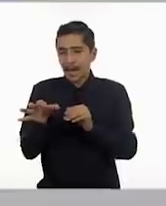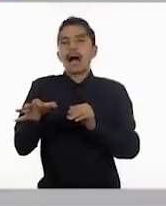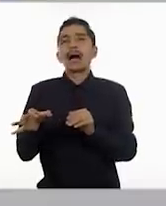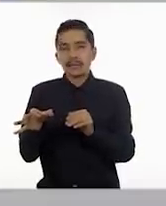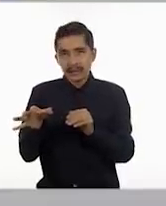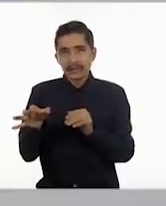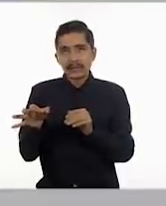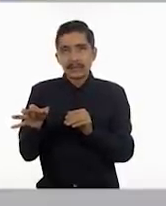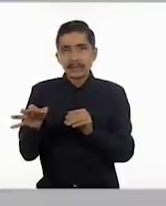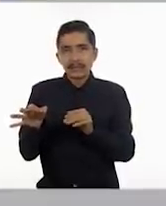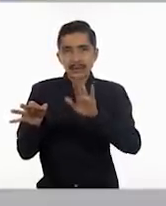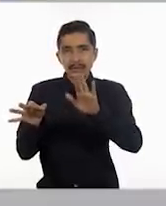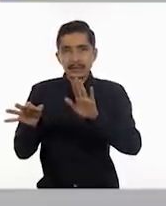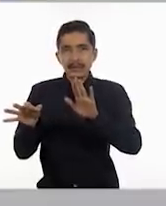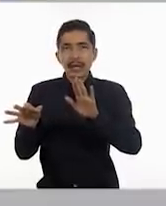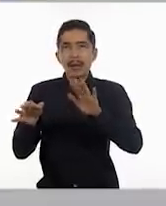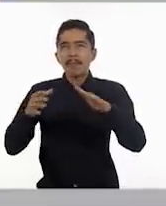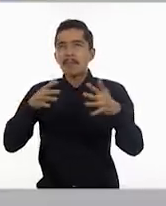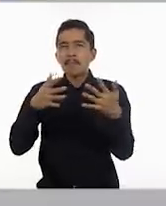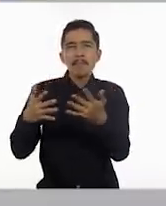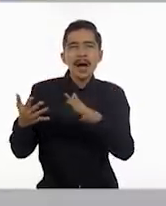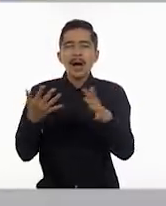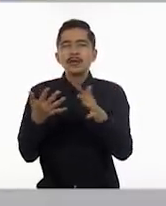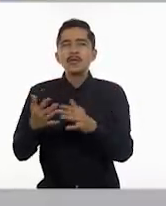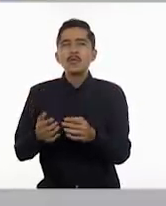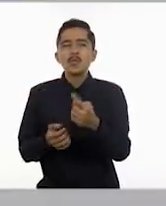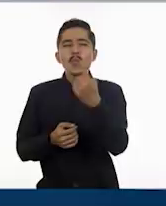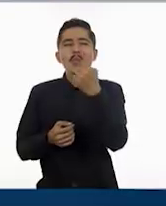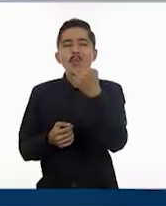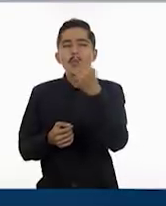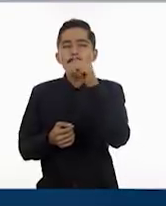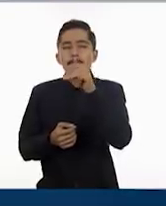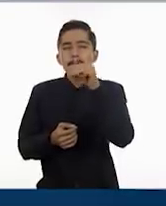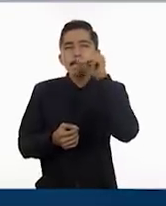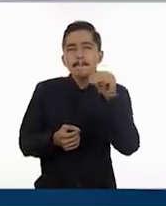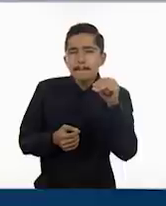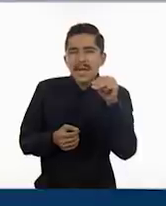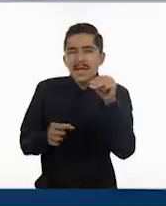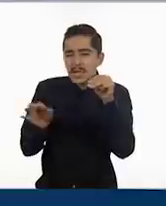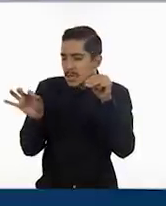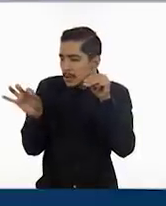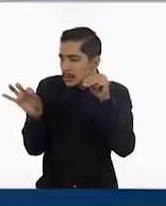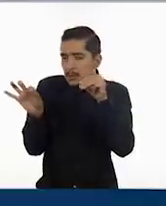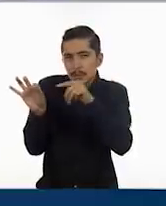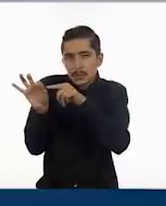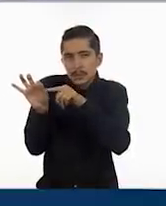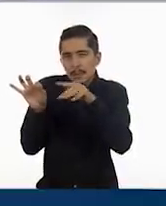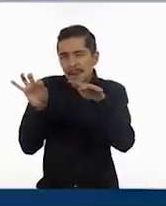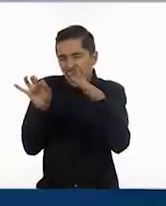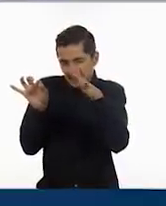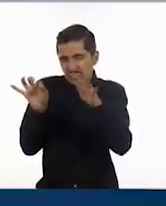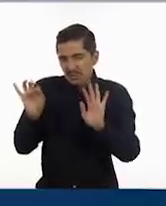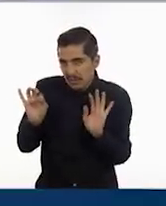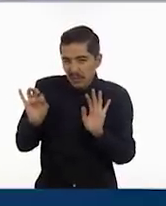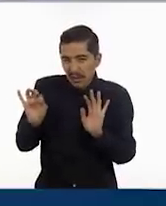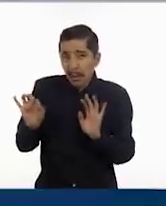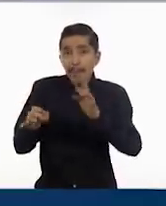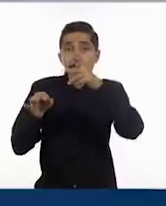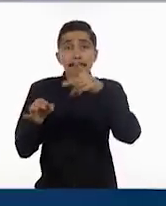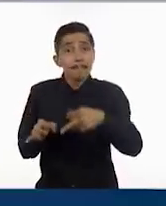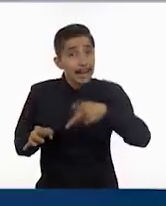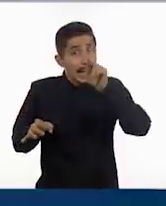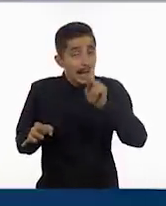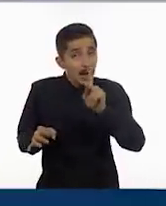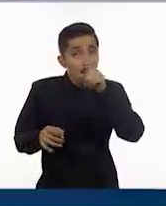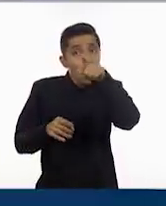Sí. Digamos que estaría midiendo 1 milímetro aproximadamente. Sí. Sin embargo,